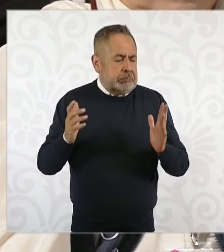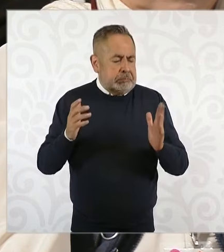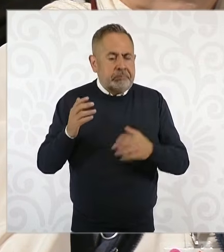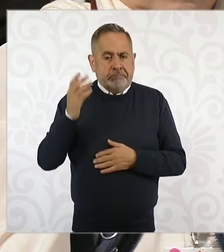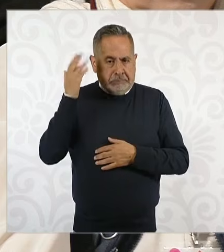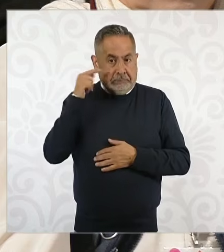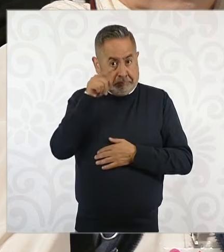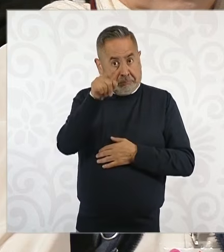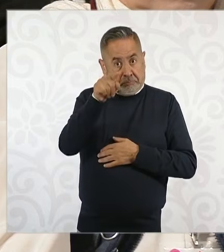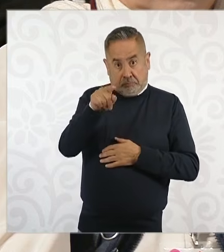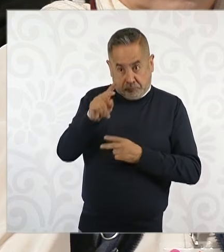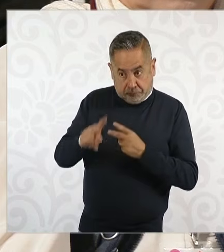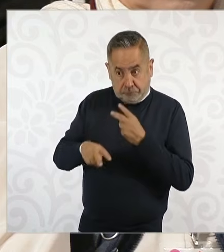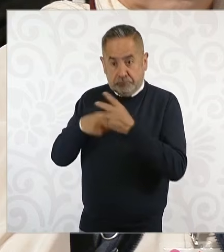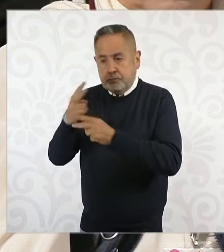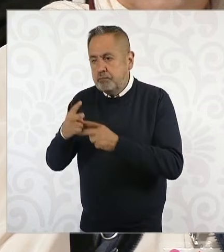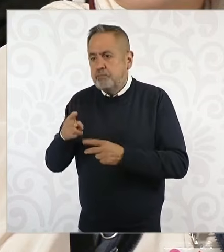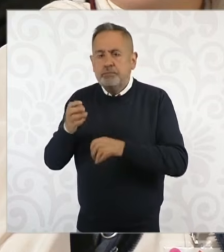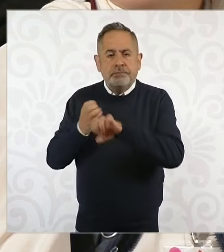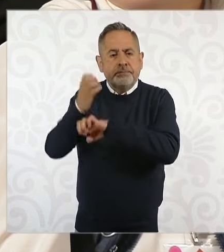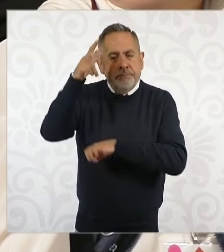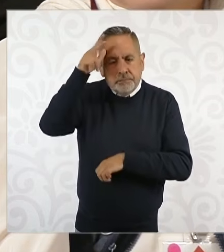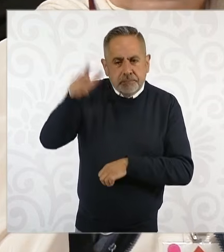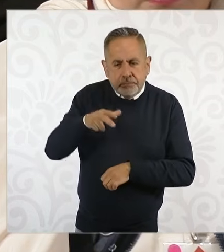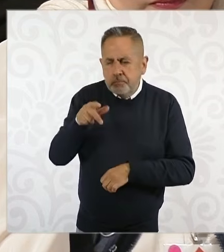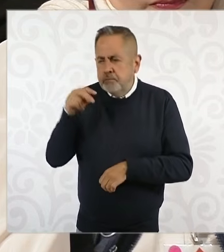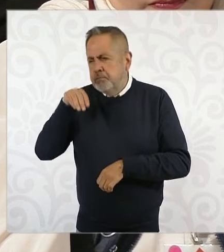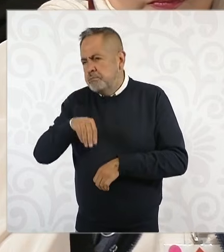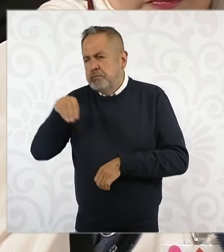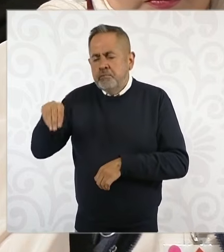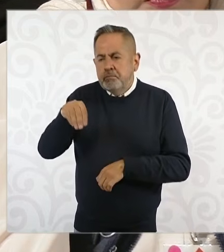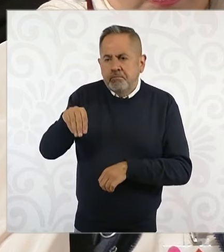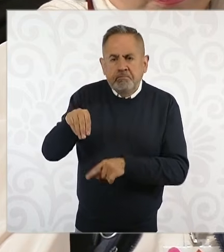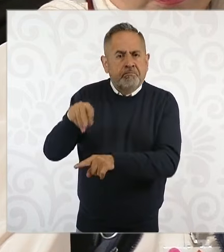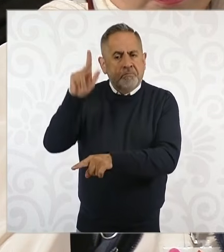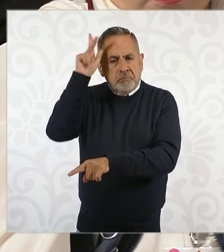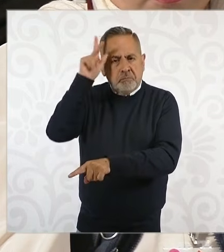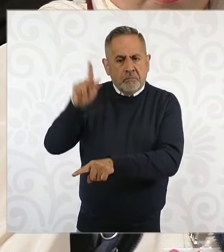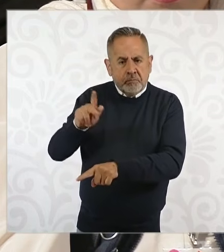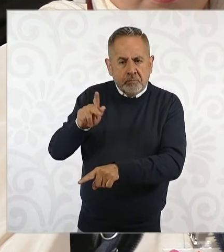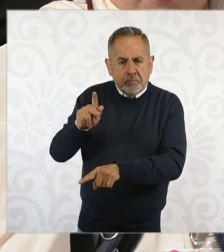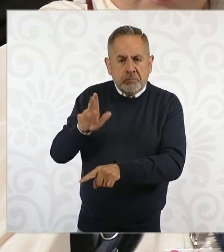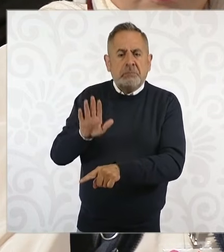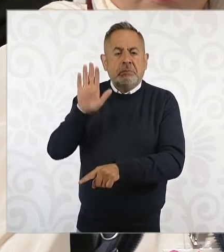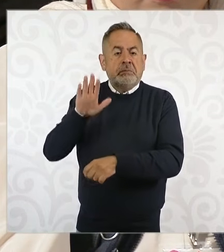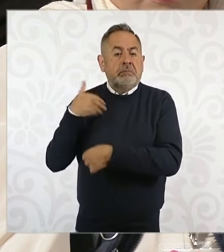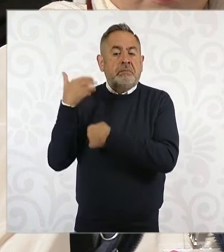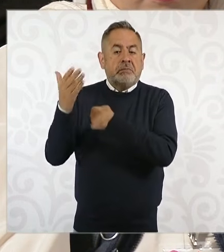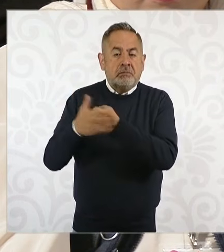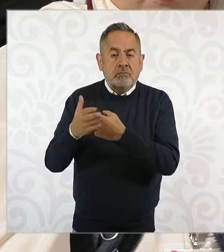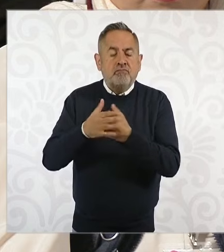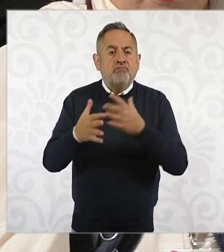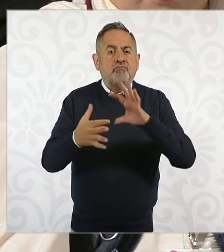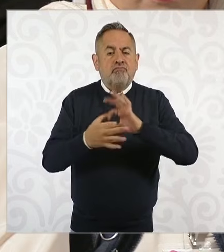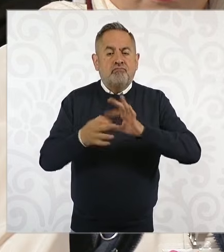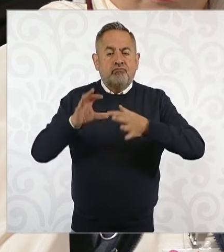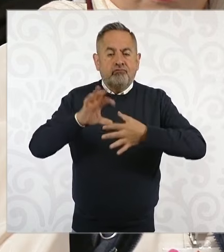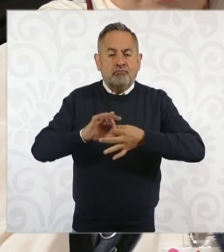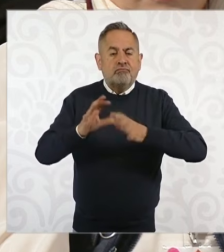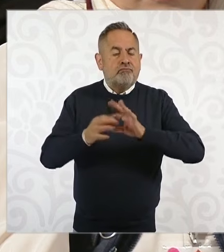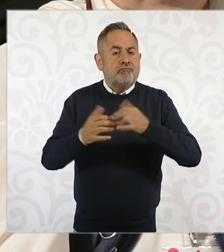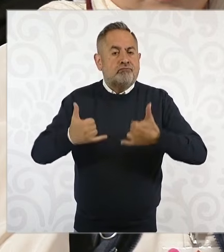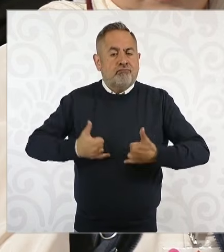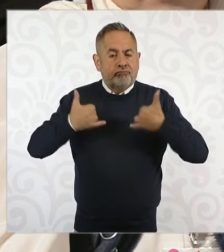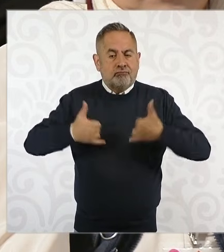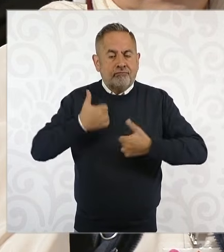estado de Hidalgo se menciona la posibilidad de que Pachuca fuera la sede de las próximas Olimpiadas